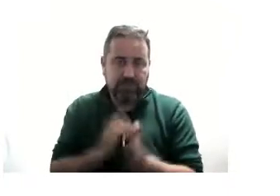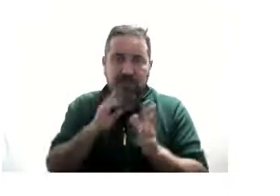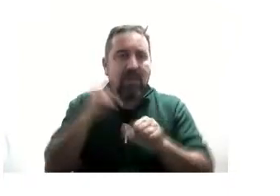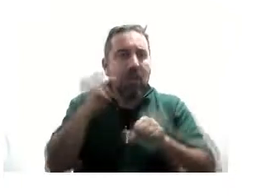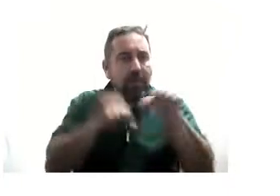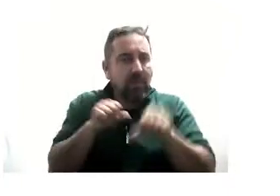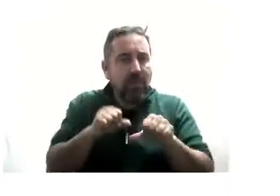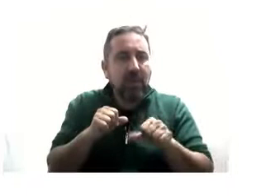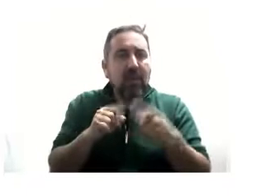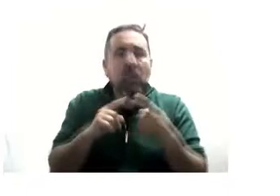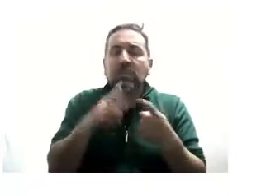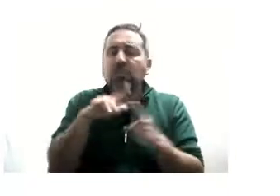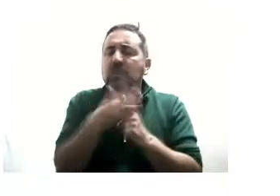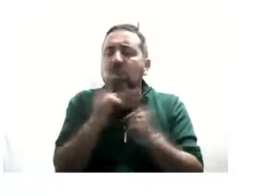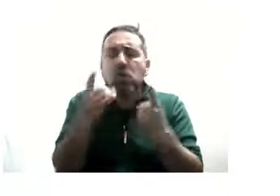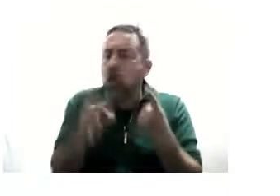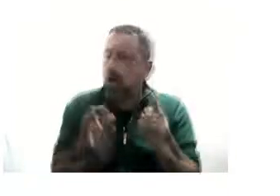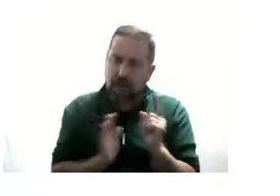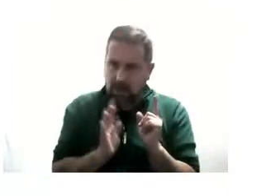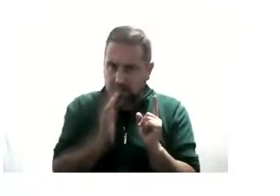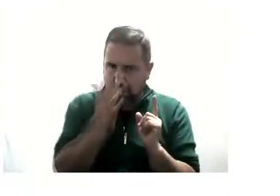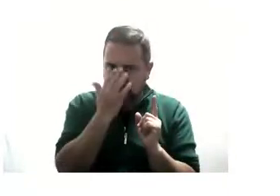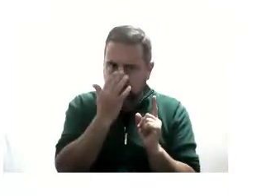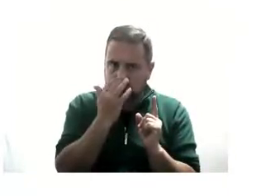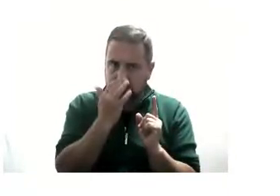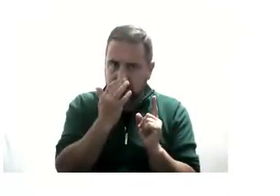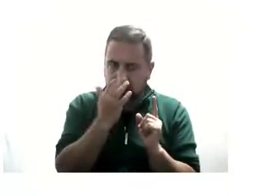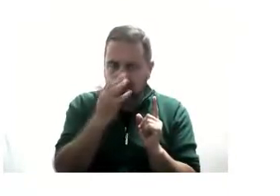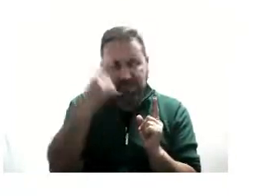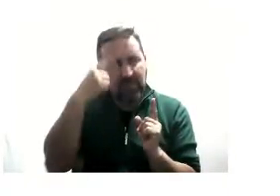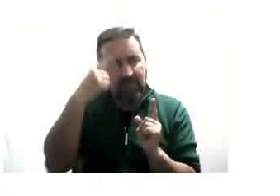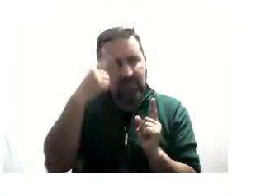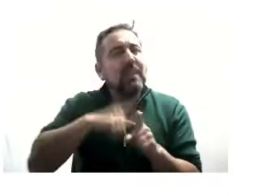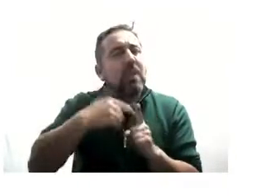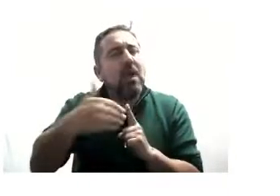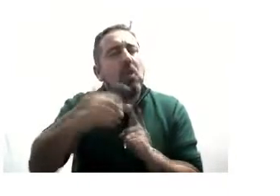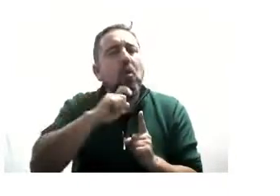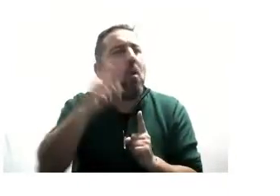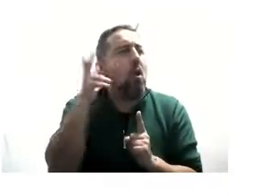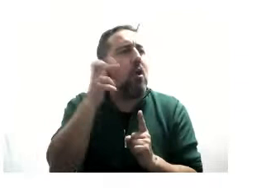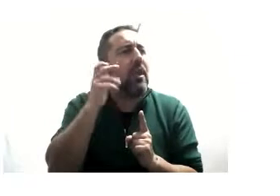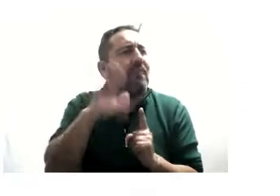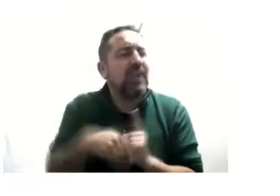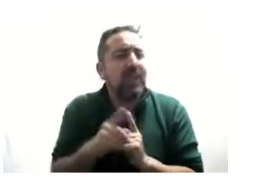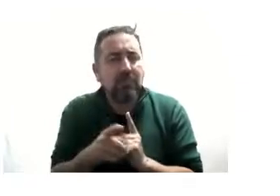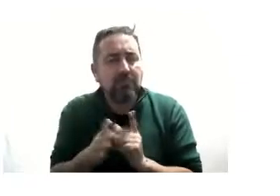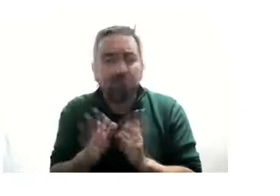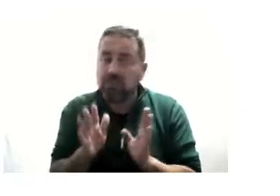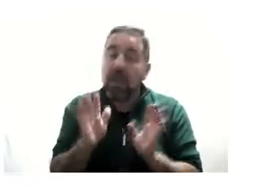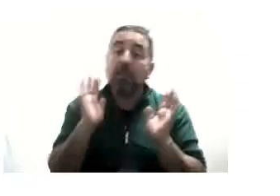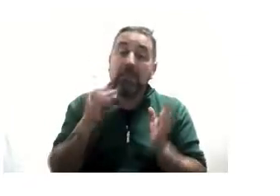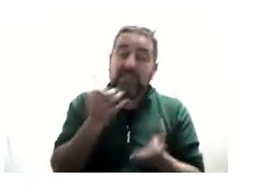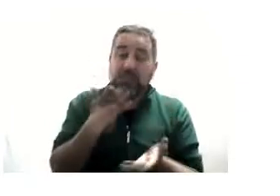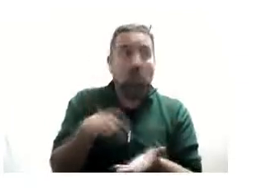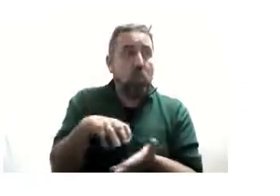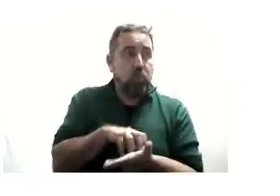afinar en un caso normal cómo va a oír el paciente en largo plazo, pero sí nos permite, cuando hay dudas